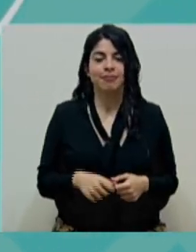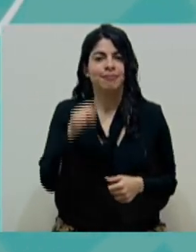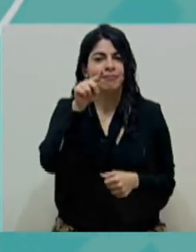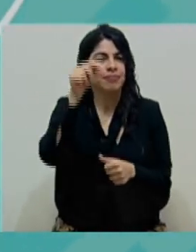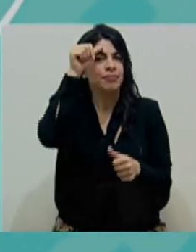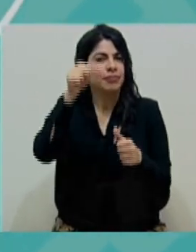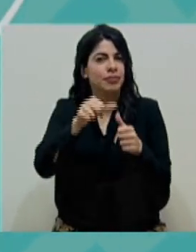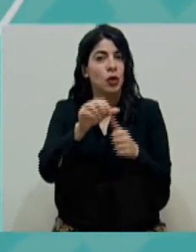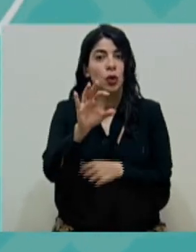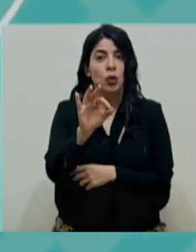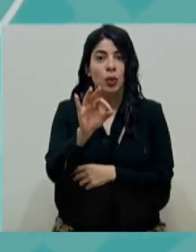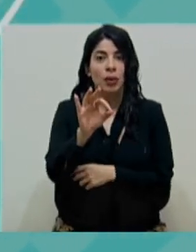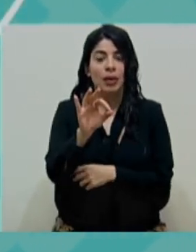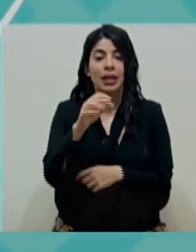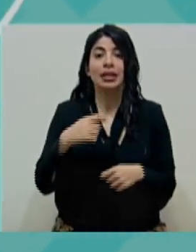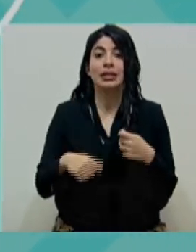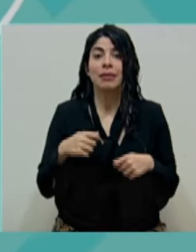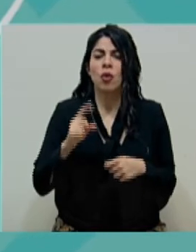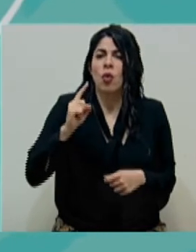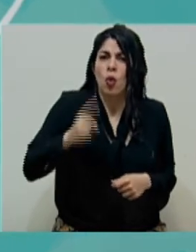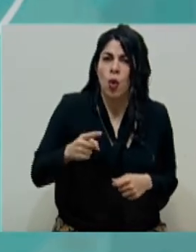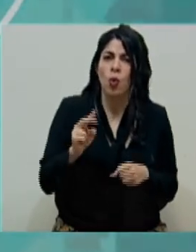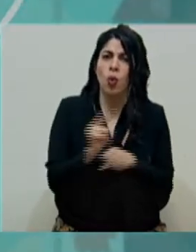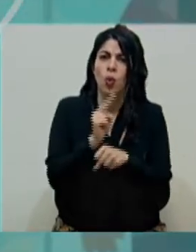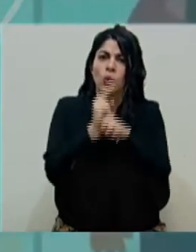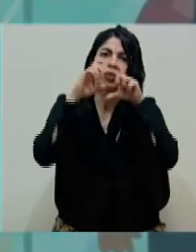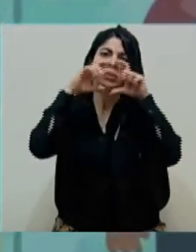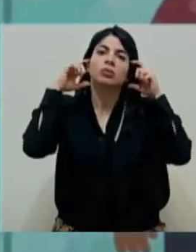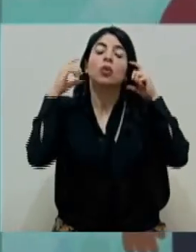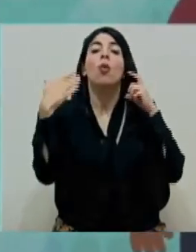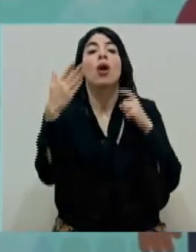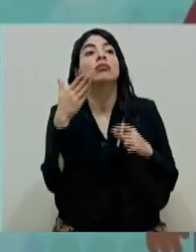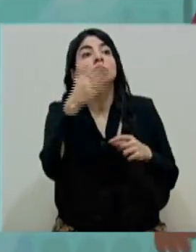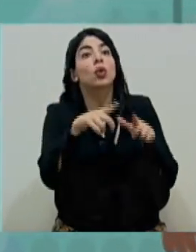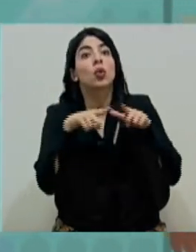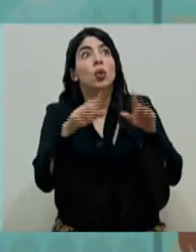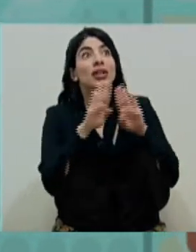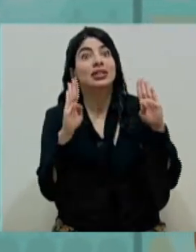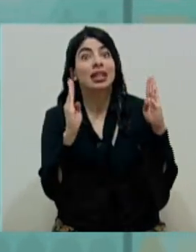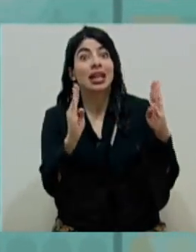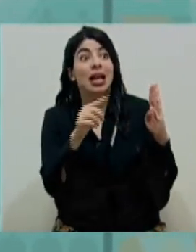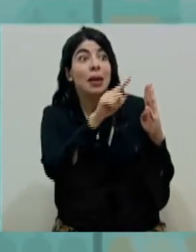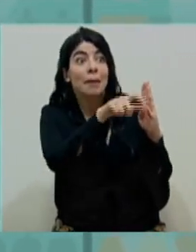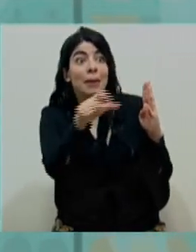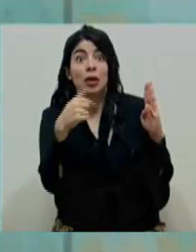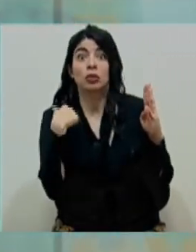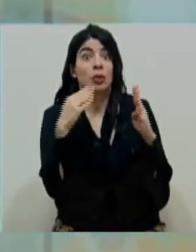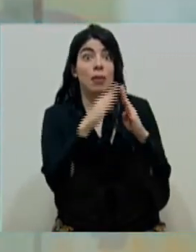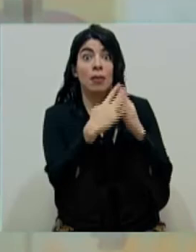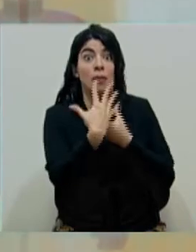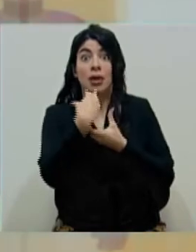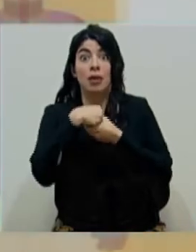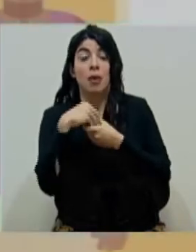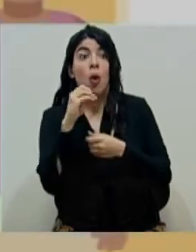Recordá que a partir del 9 es obligatorio el uso de mascarillas en lugares cerrados y con personas que no son aquellas con las que vivís o